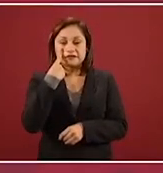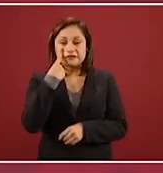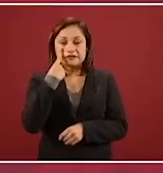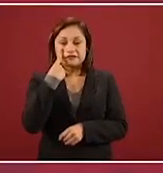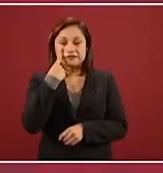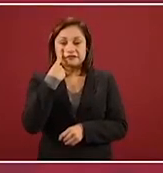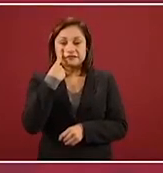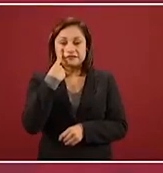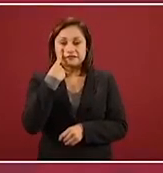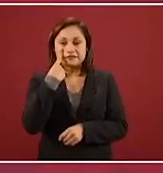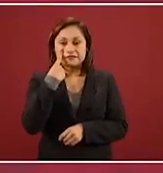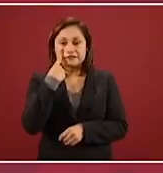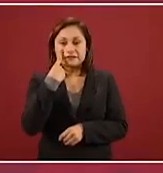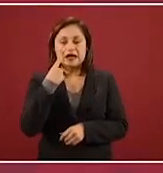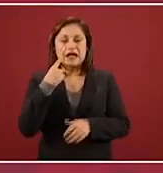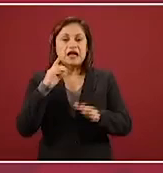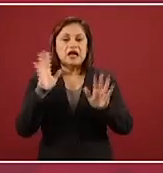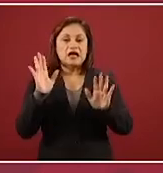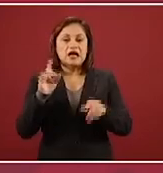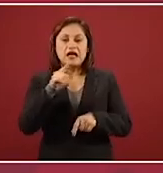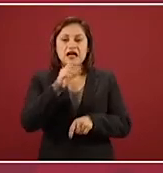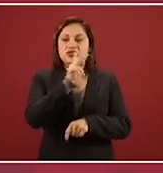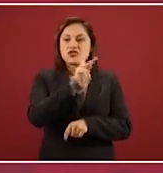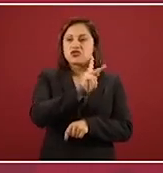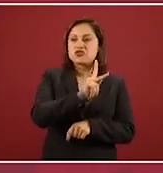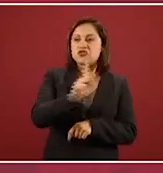pues descalificaban a todos.